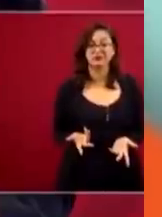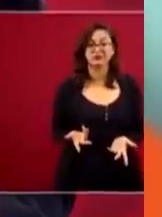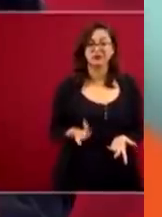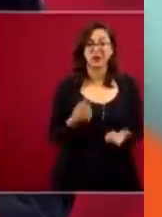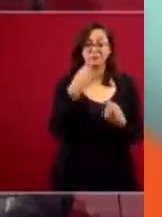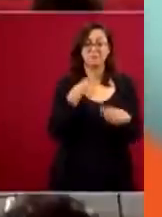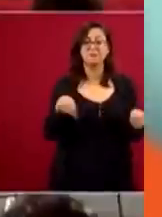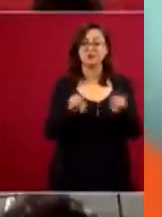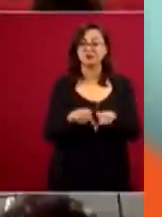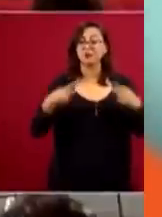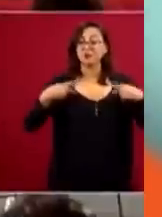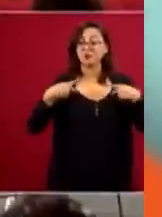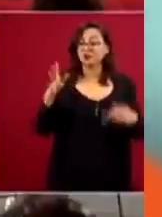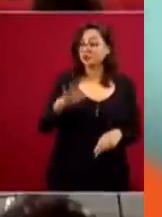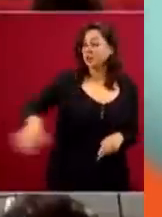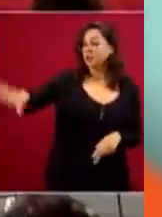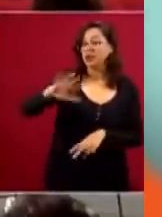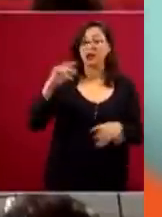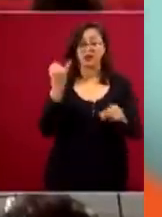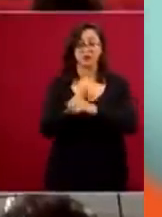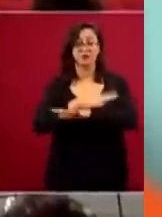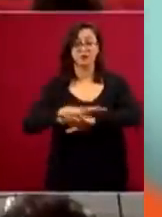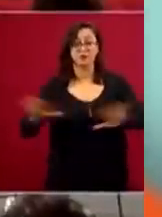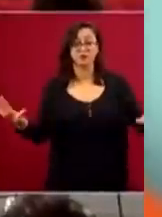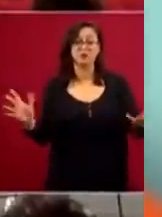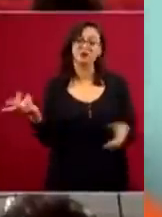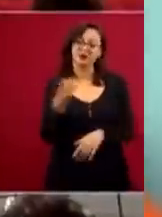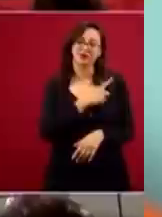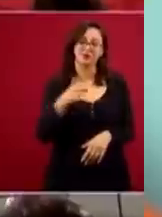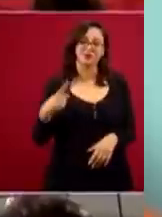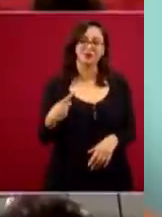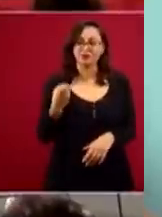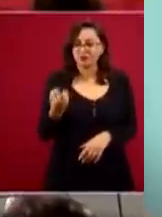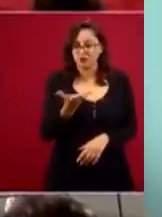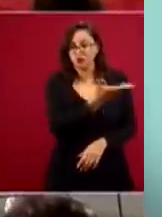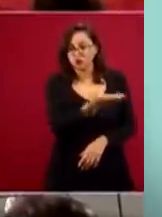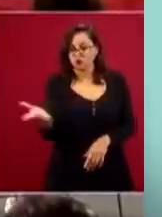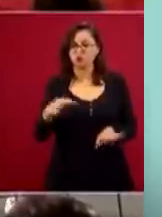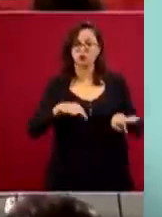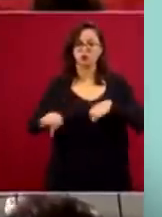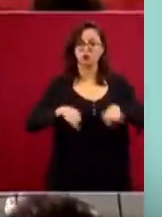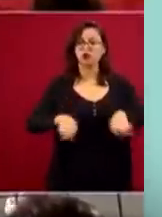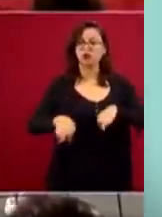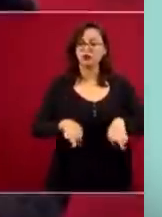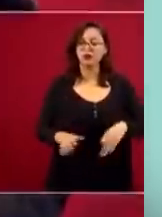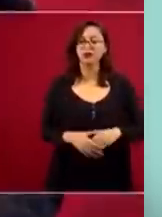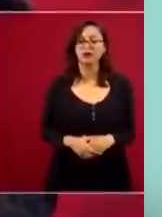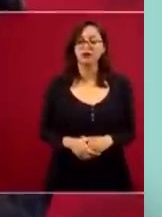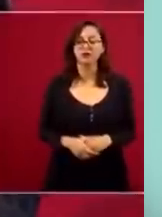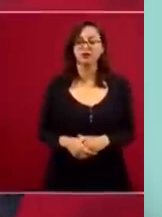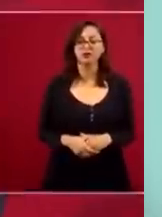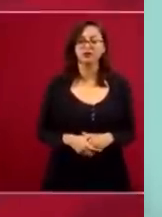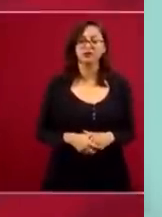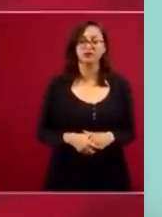el pueblo tiene que estar informado. Y esa es la función de los medios. Y además,